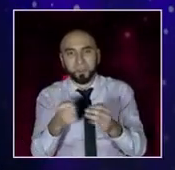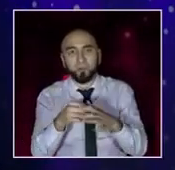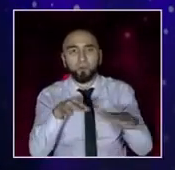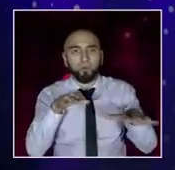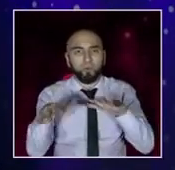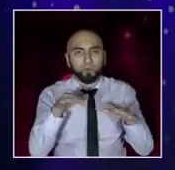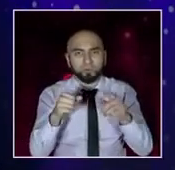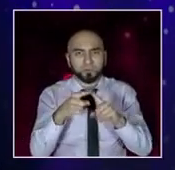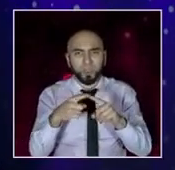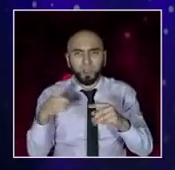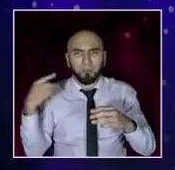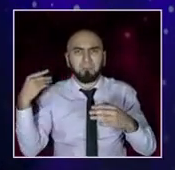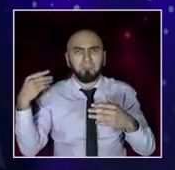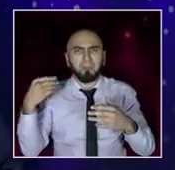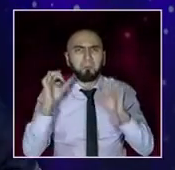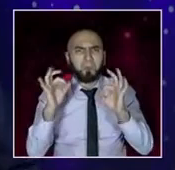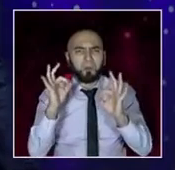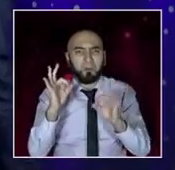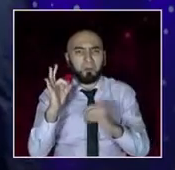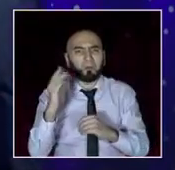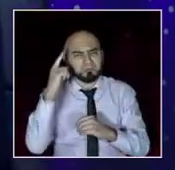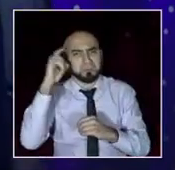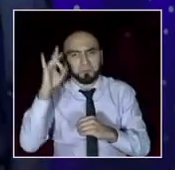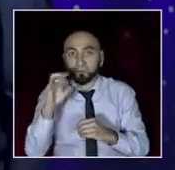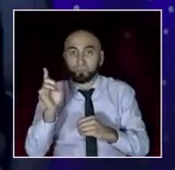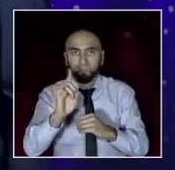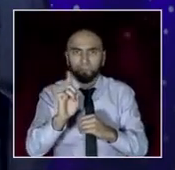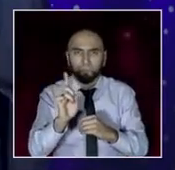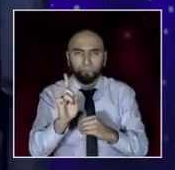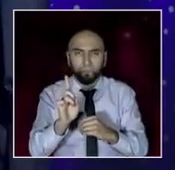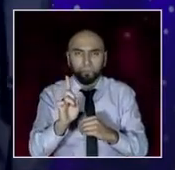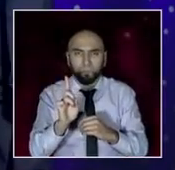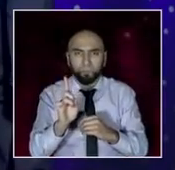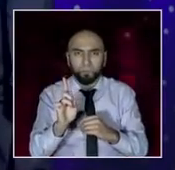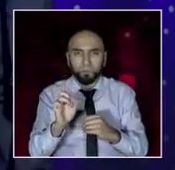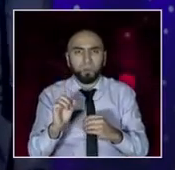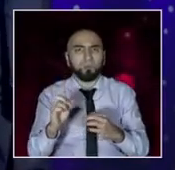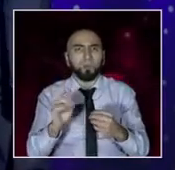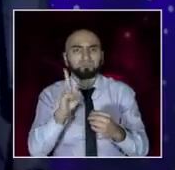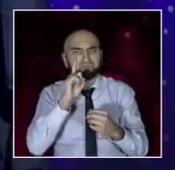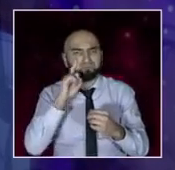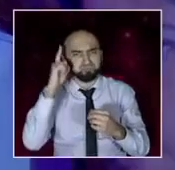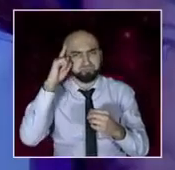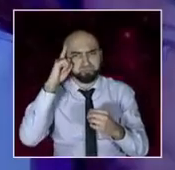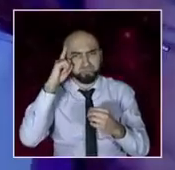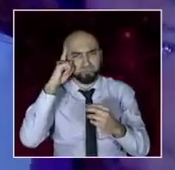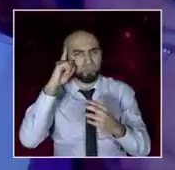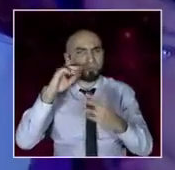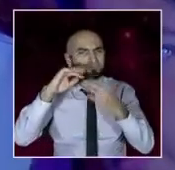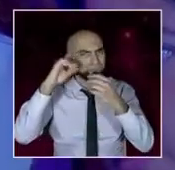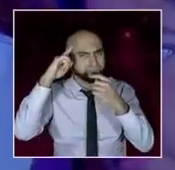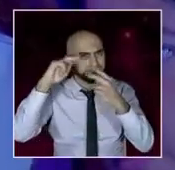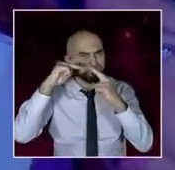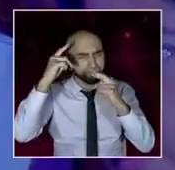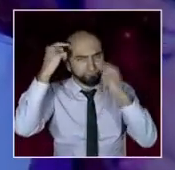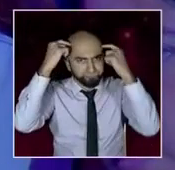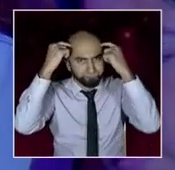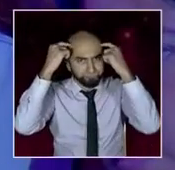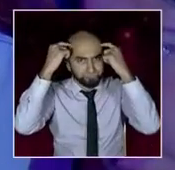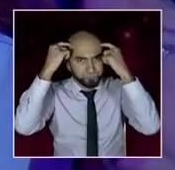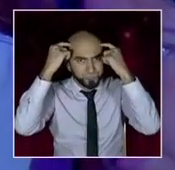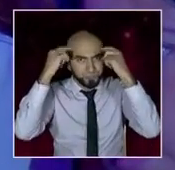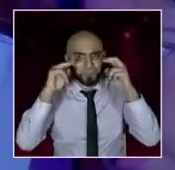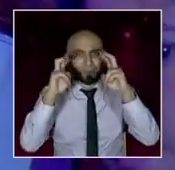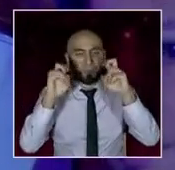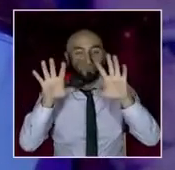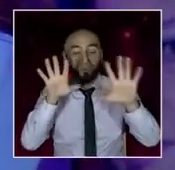estamos conscientes de. Son cosas que están codificadas en la estructura, en la dinámica del cerebro y tienen que ver con las creencias sobre la sombra.